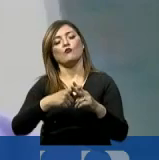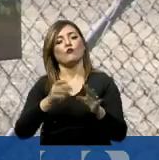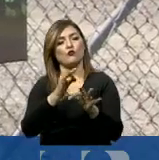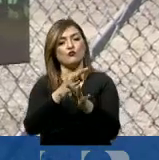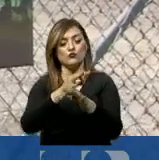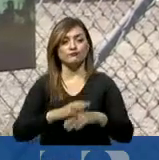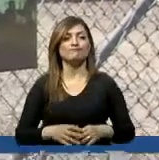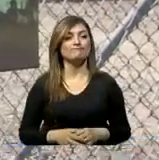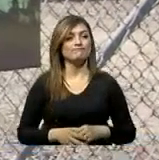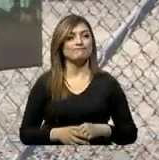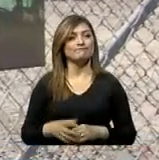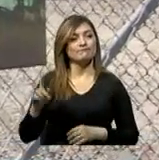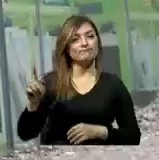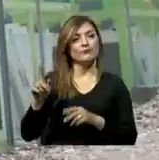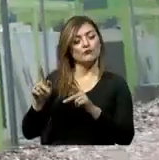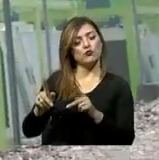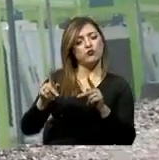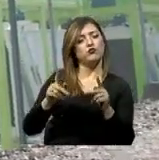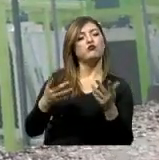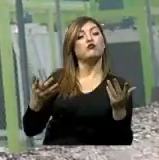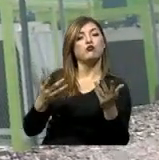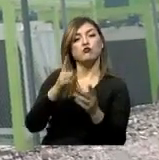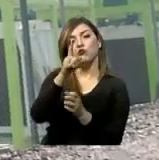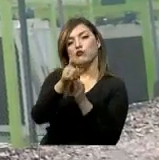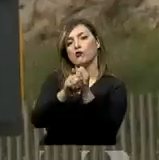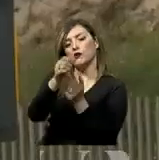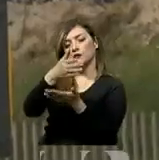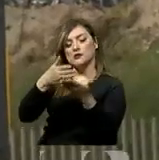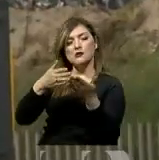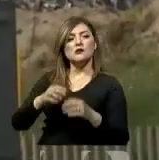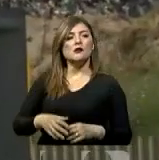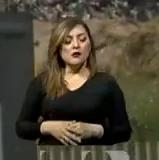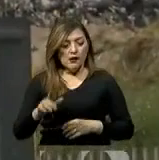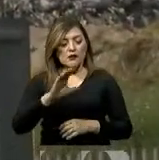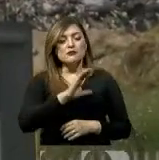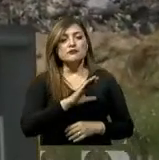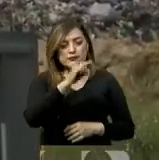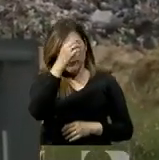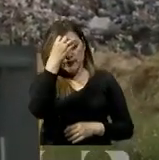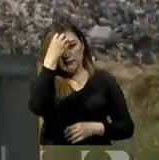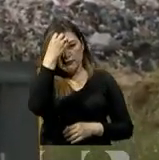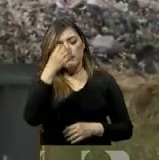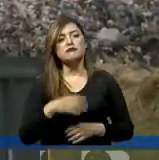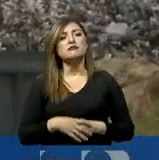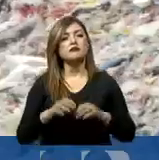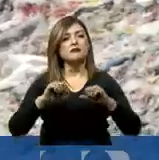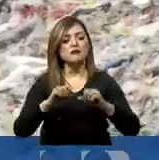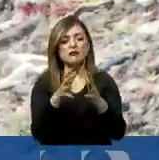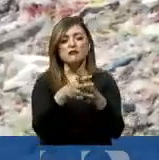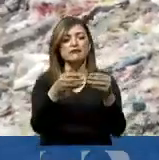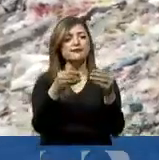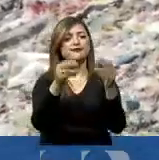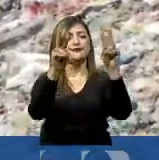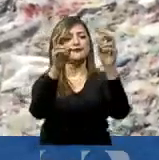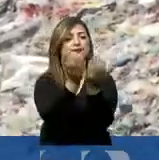esta planta esta planta estaría lista en alrededor de un año y medio y con ello el municipio de rumiñahui alcanzaría una solución